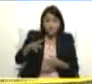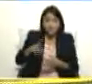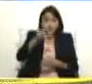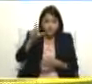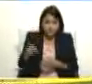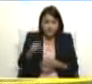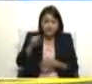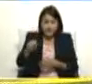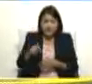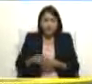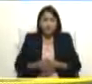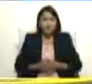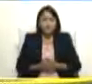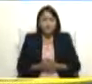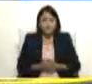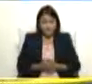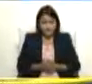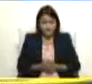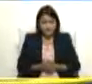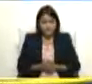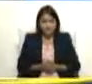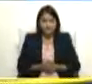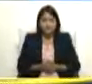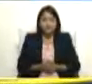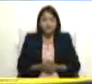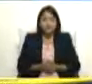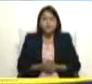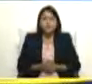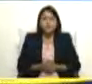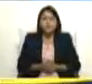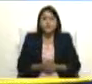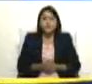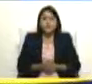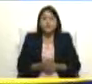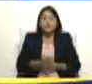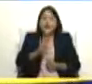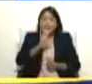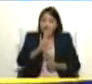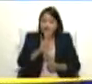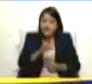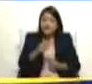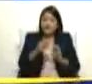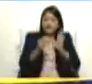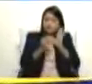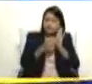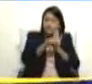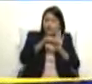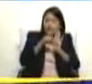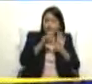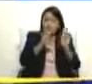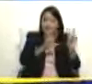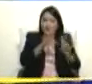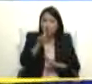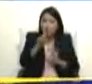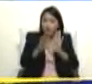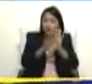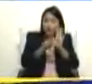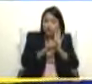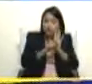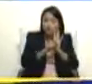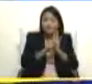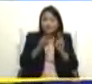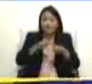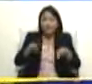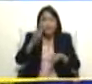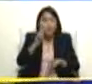el territorio de la Guayana Esequiba, conforme lo previsto en el artículo 71 de la Constitución